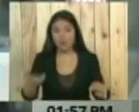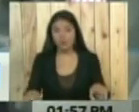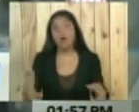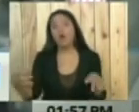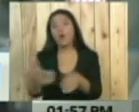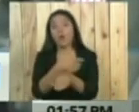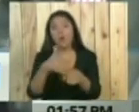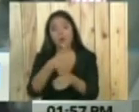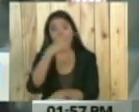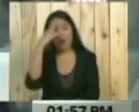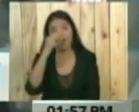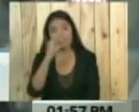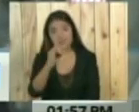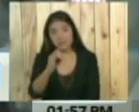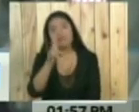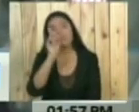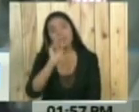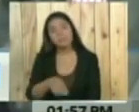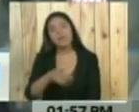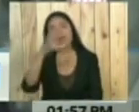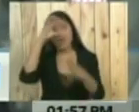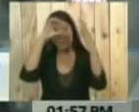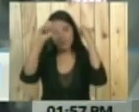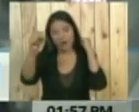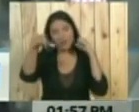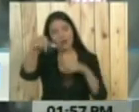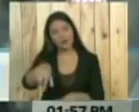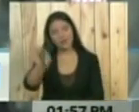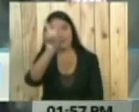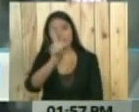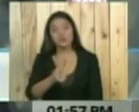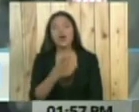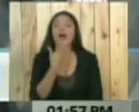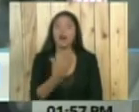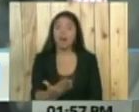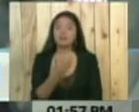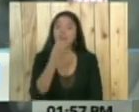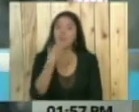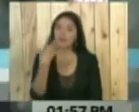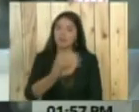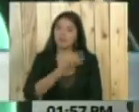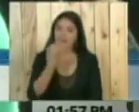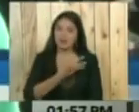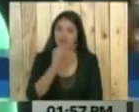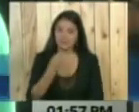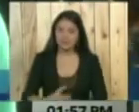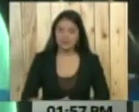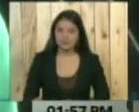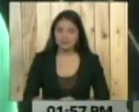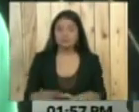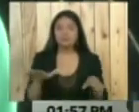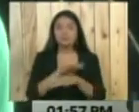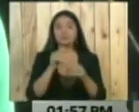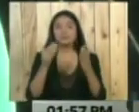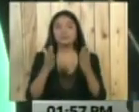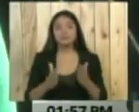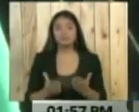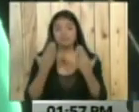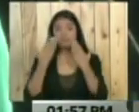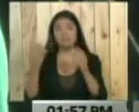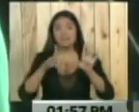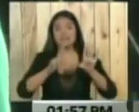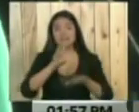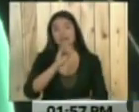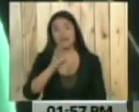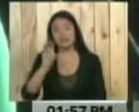del gobierno de Haití y con el señor embajador acá en Venezuela. Muchas gracias y muy buenas tardes. Sí, palabras del ministro Néstor Reverol.